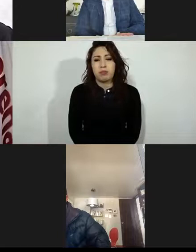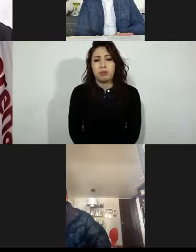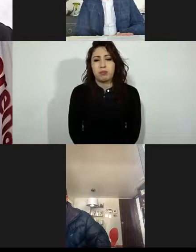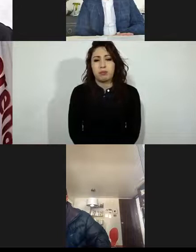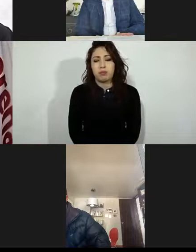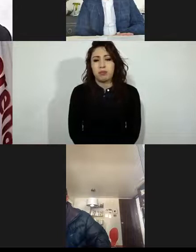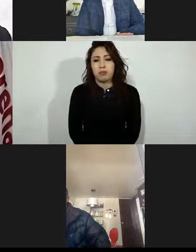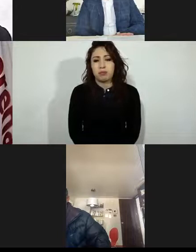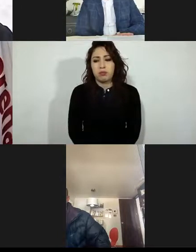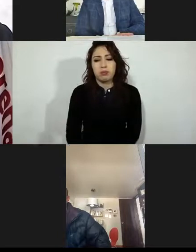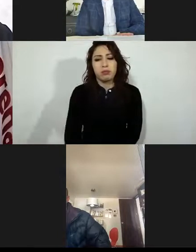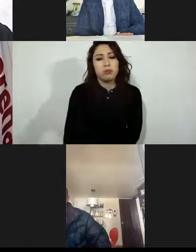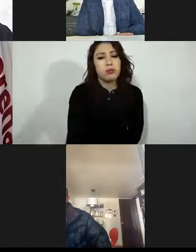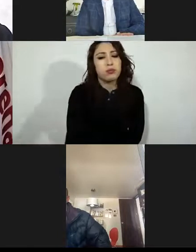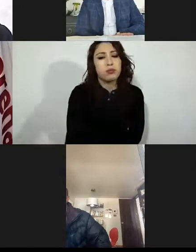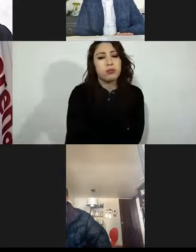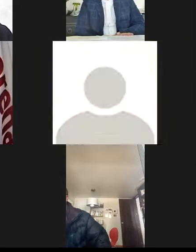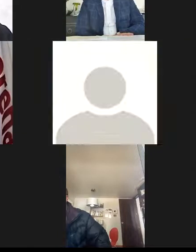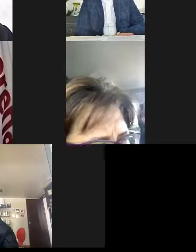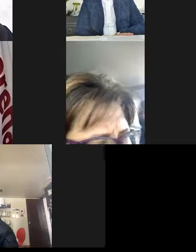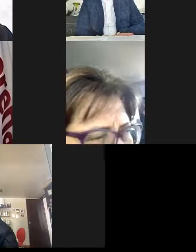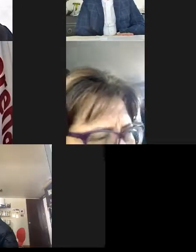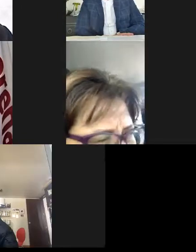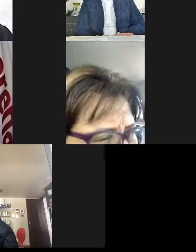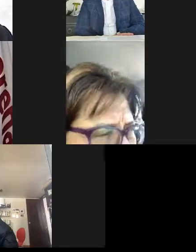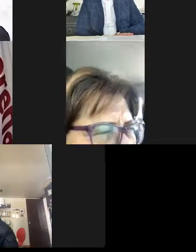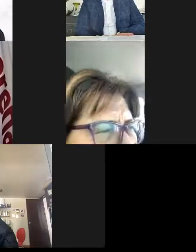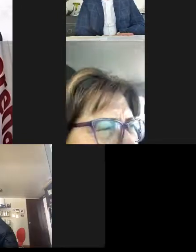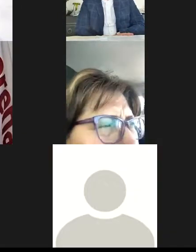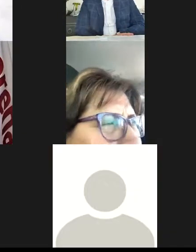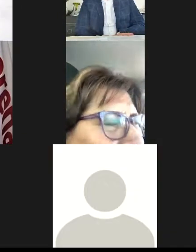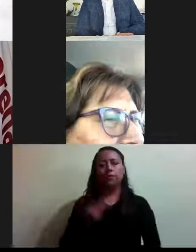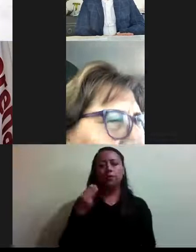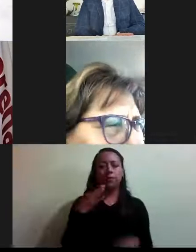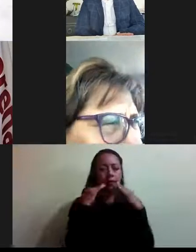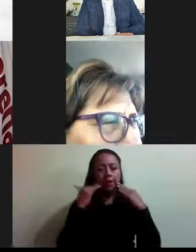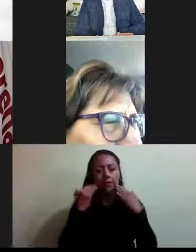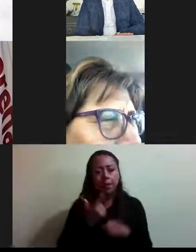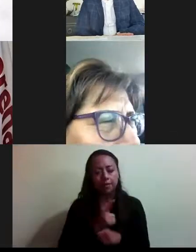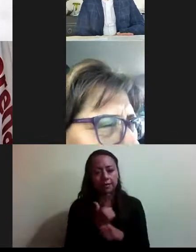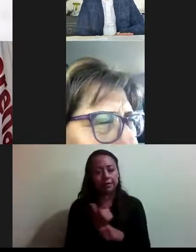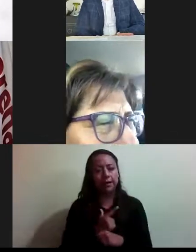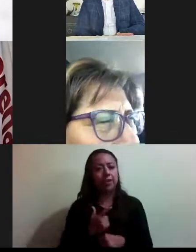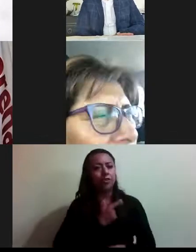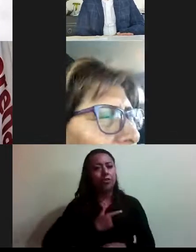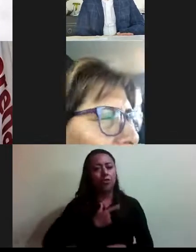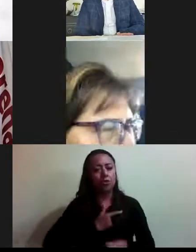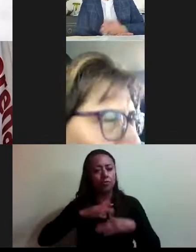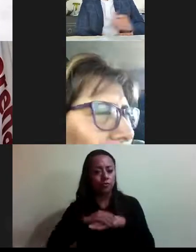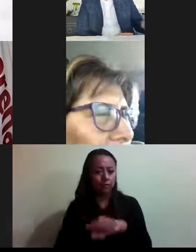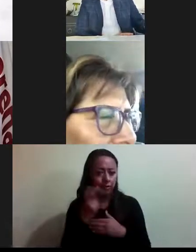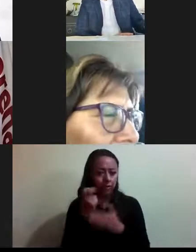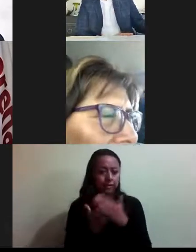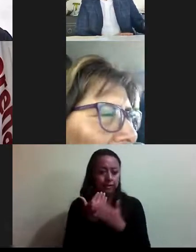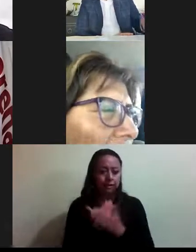amable, licenciado Cuellar, muchas gracias. Señor tesorero, un gusto saludarle esta mañana. Hemos escuchado